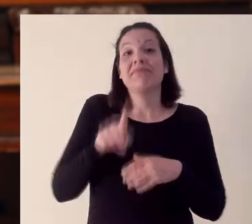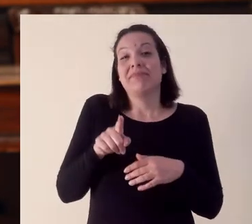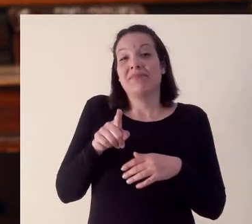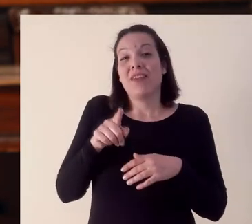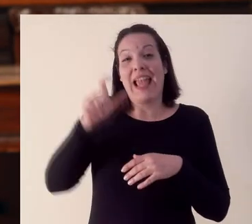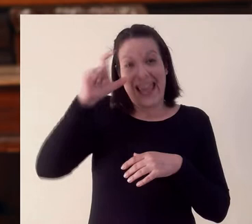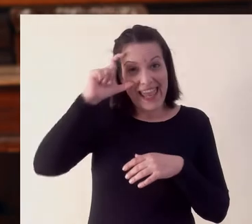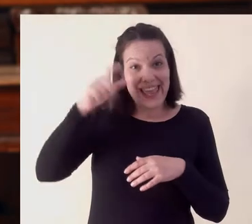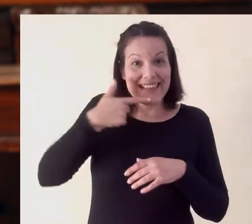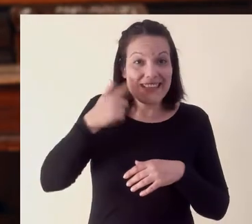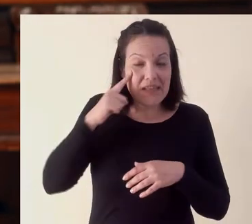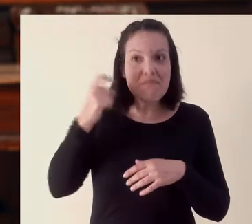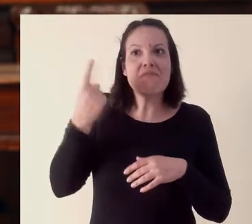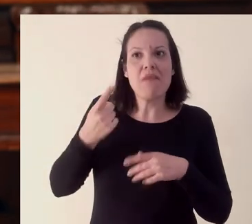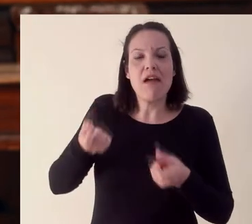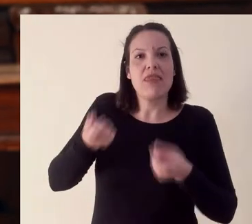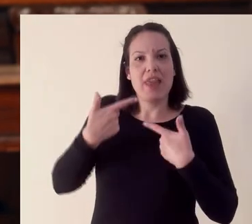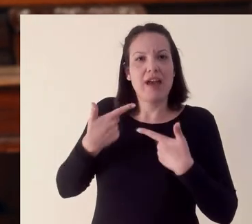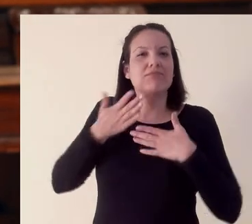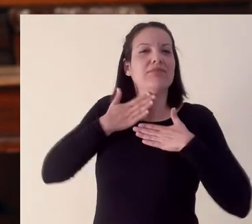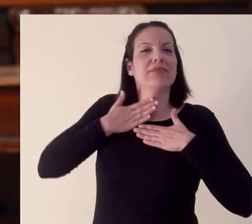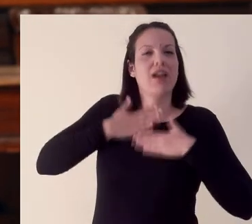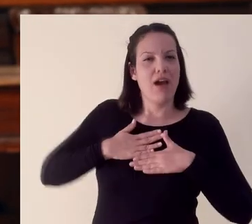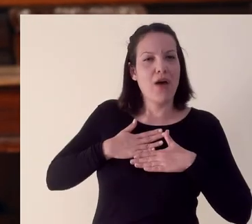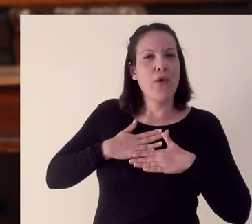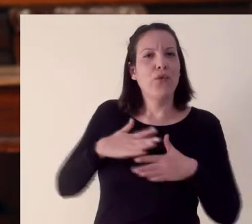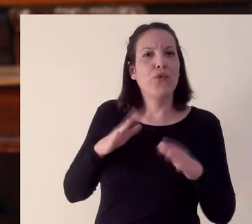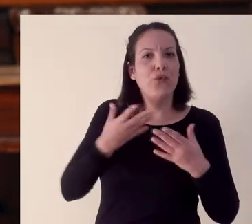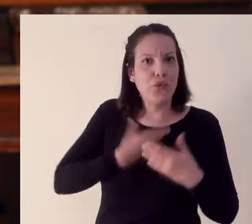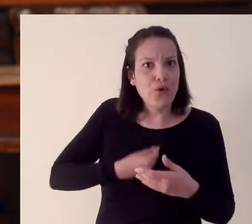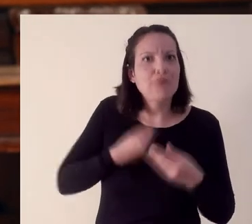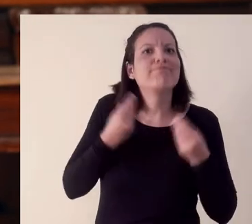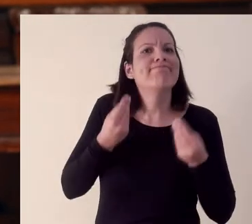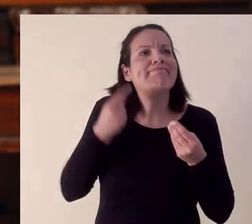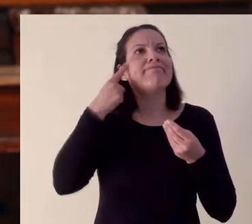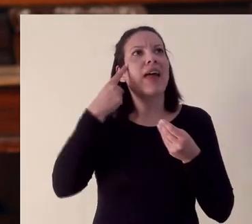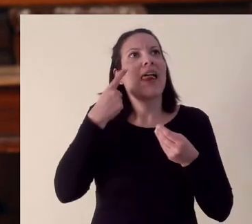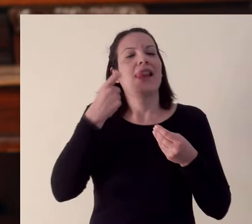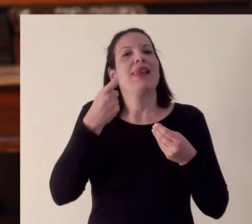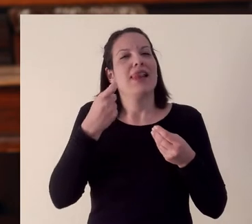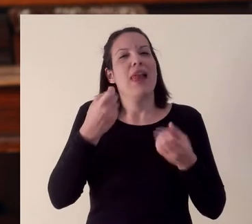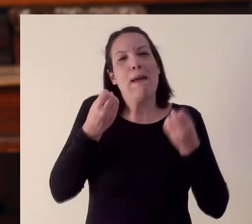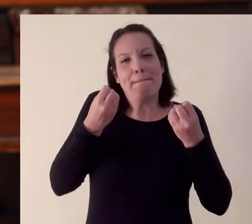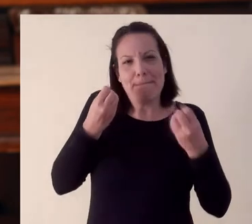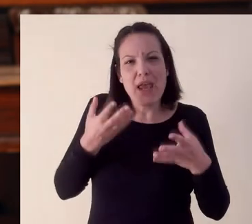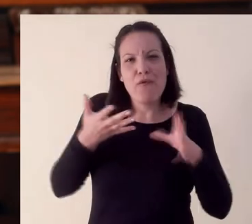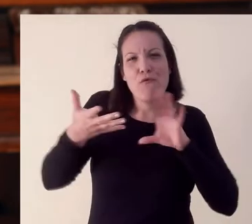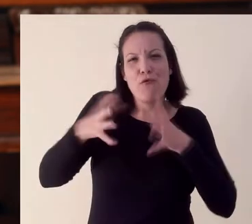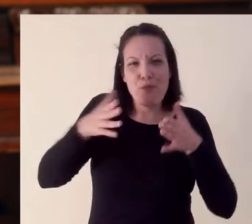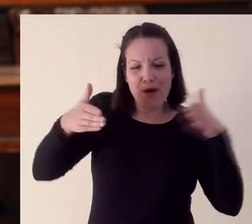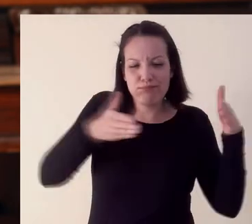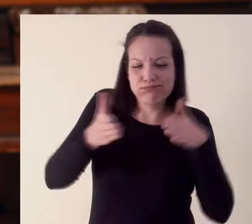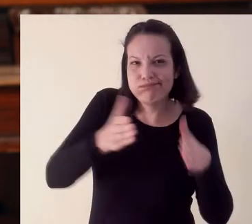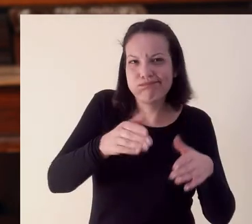mucha tranquilidad por un lado porque digo está bien es por ahí y por el otro